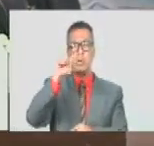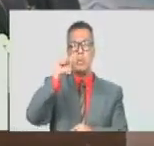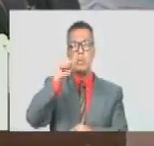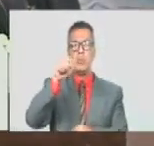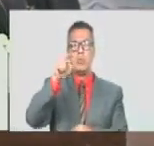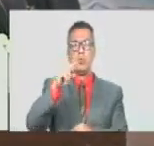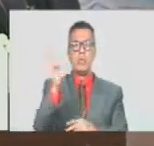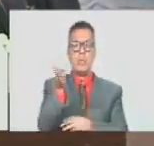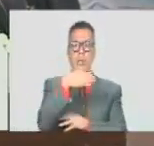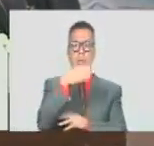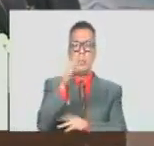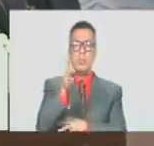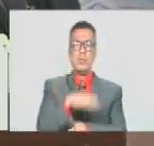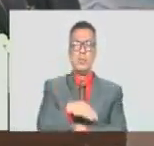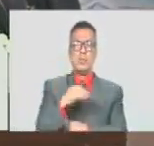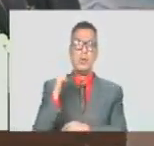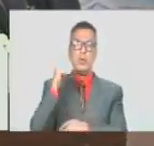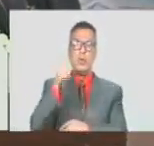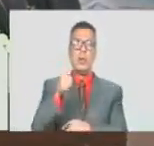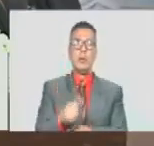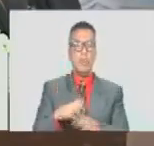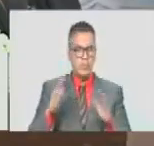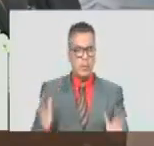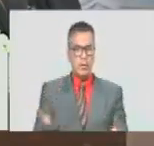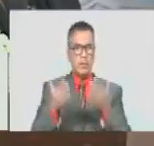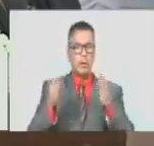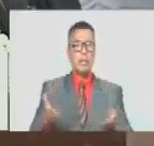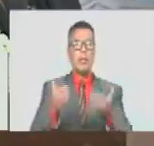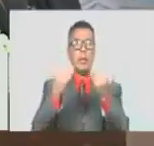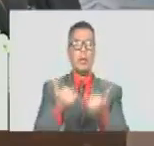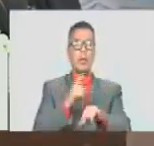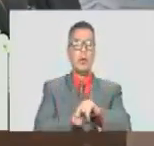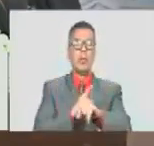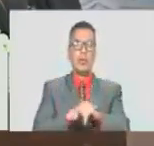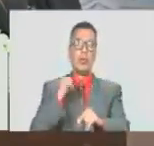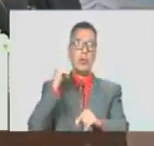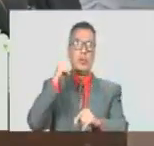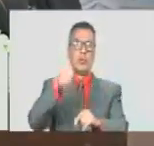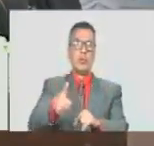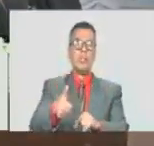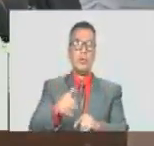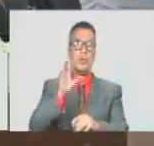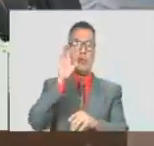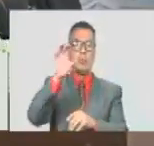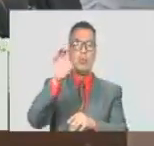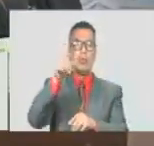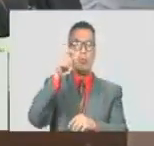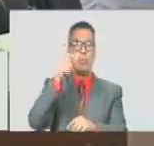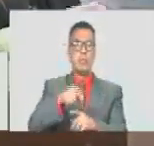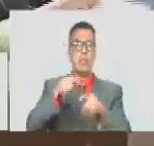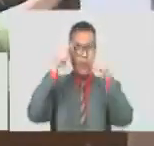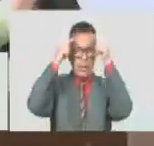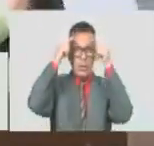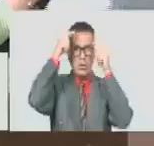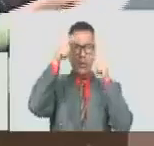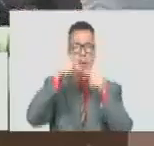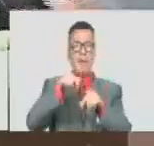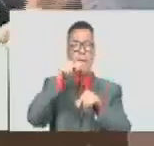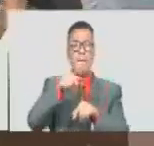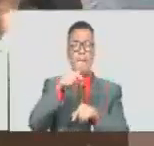sus banderas vamos a la carga por ahora y para siempre por la patria. Se fue Hugo Chávez. Él